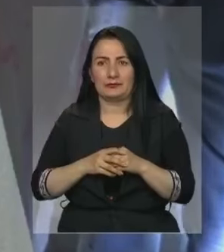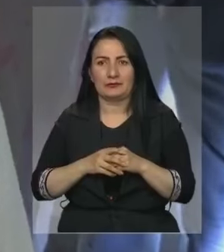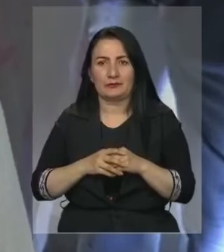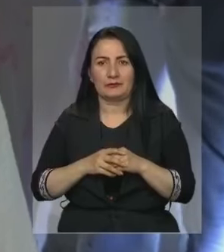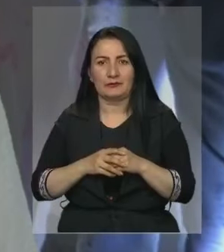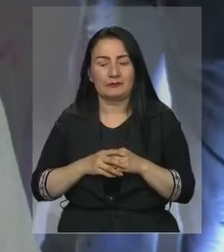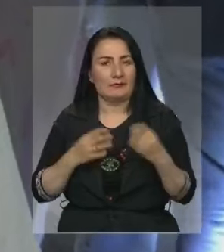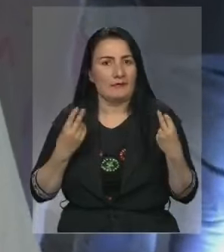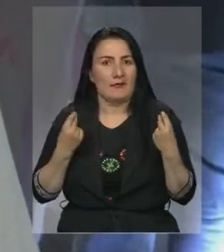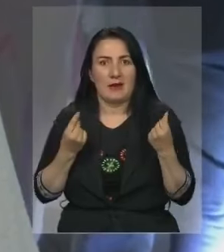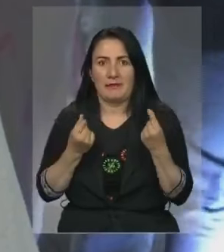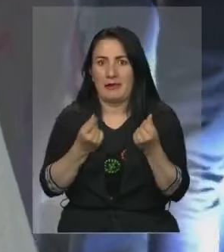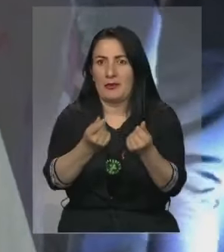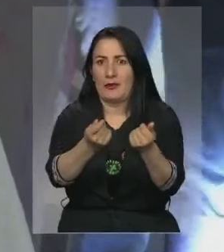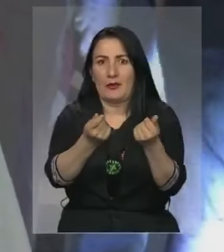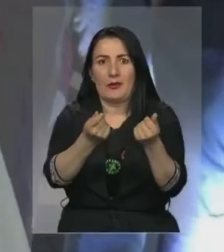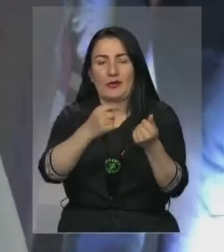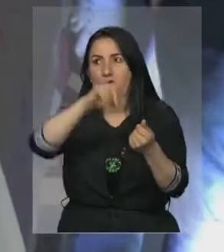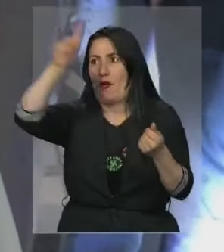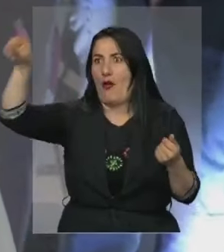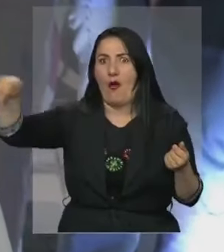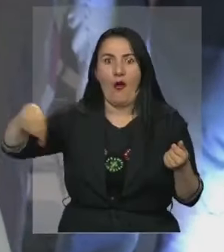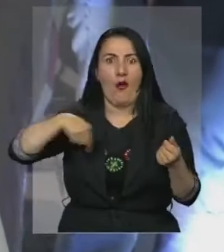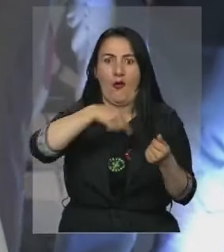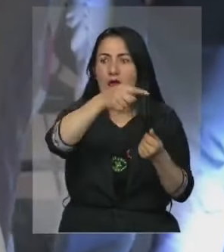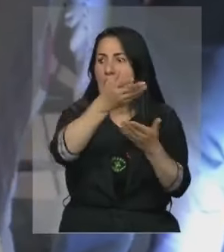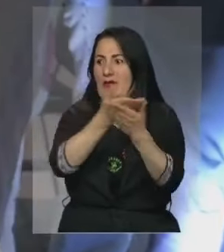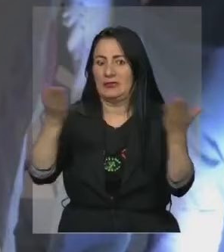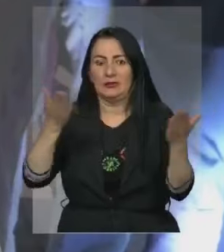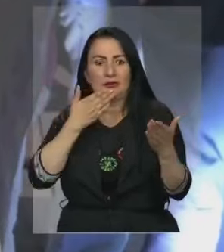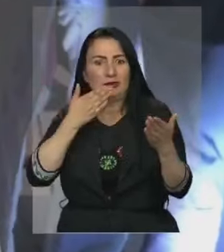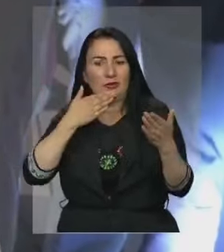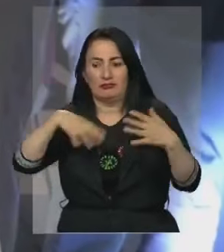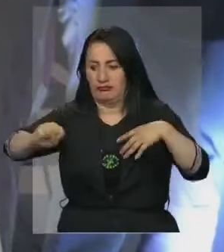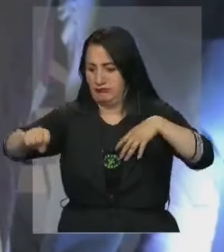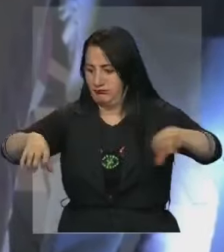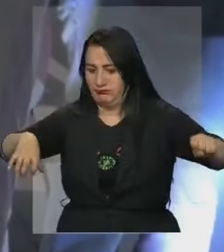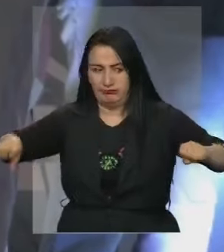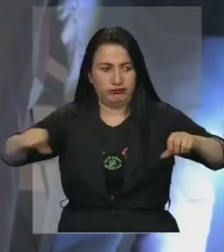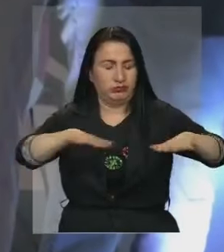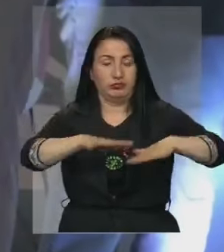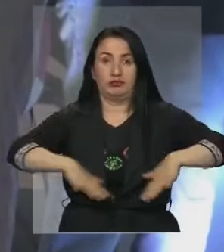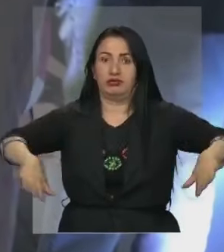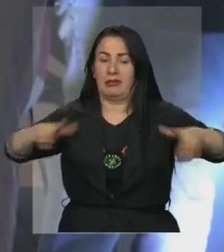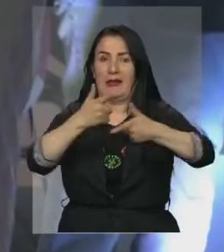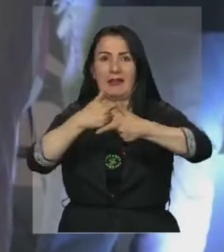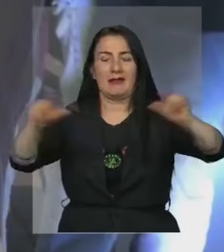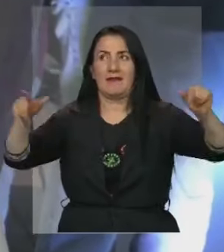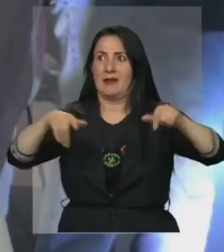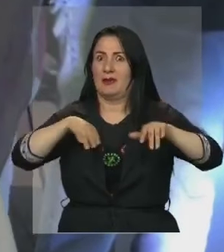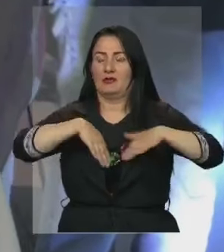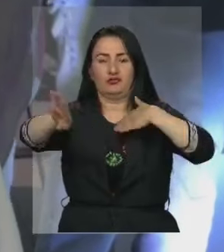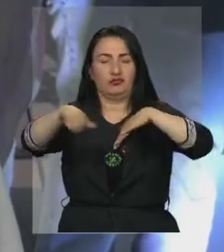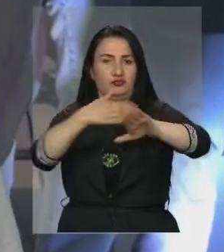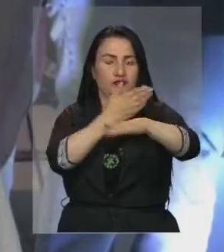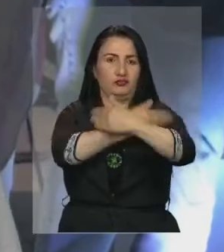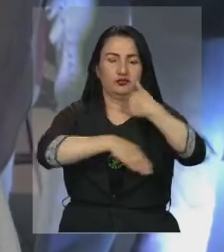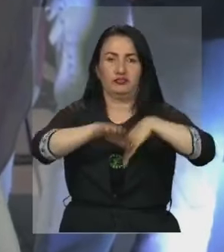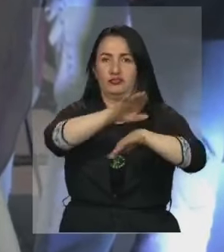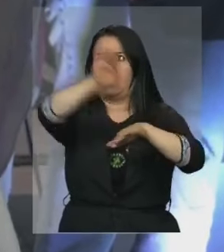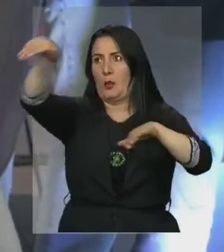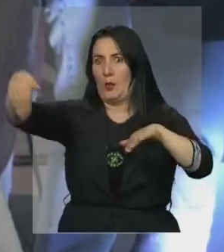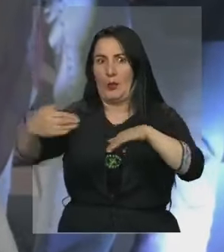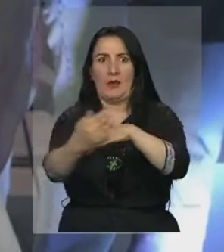nos habilita todo un tramo que estaba invadido todo el espacio público, y entonces esto